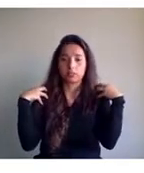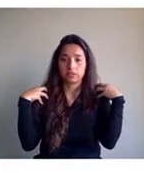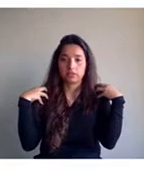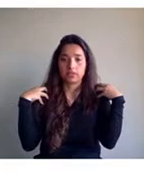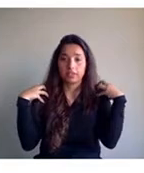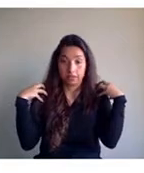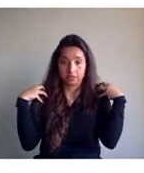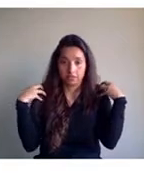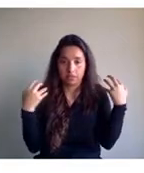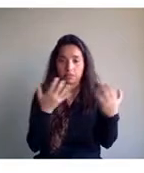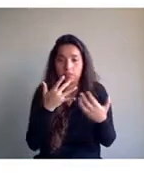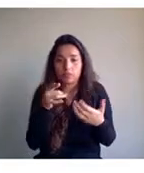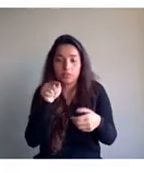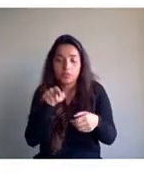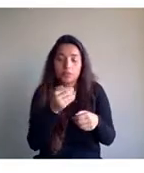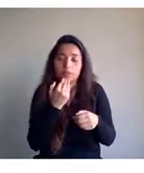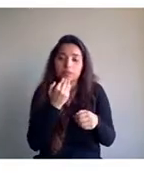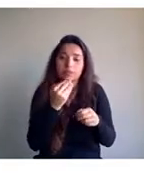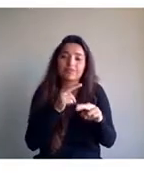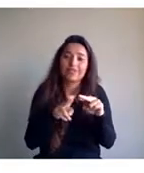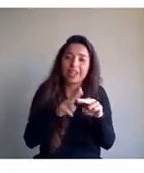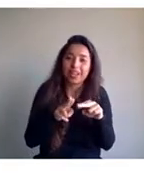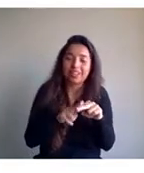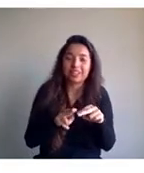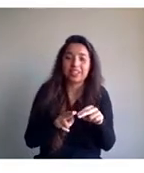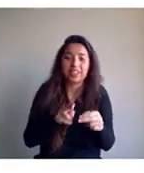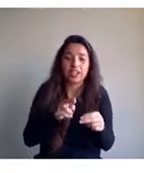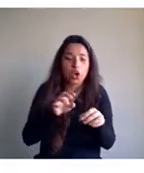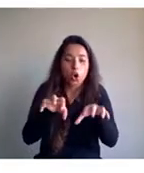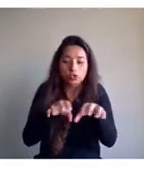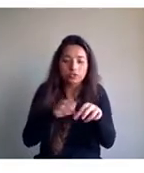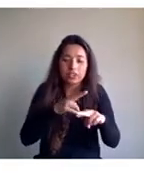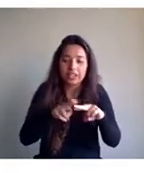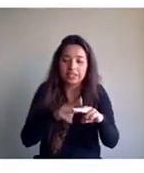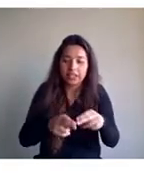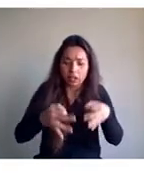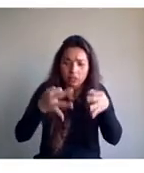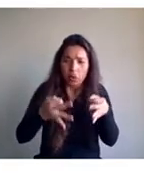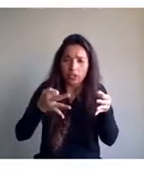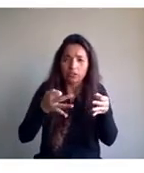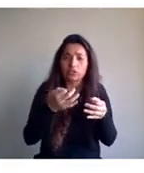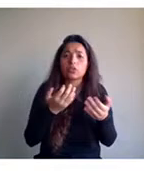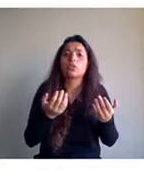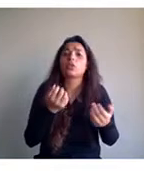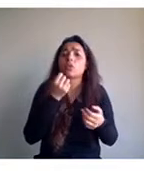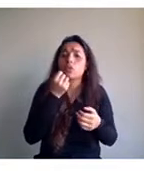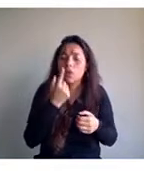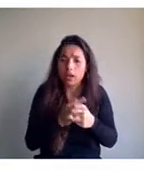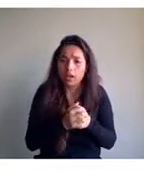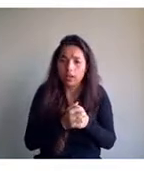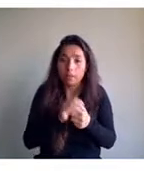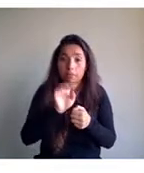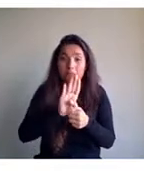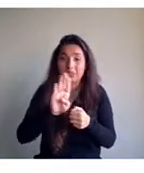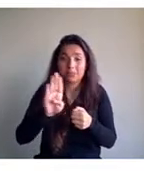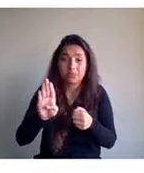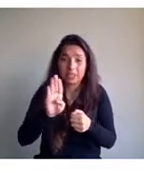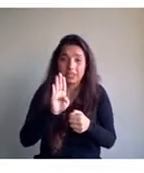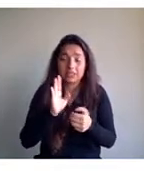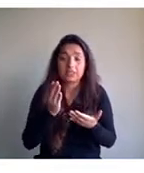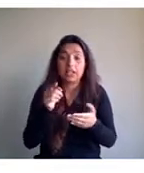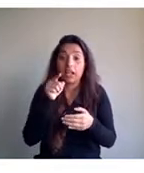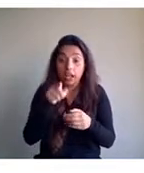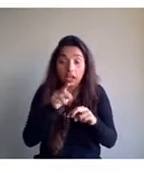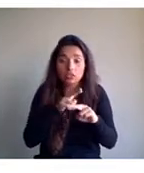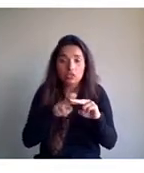verbales a partir de toda esa inspiración de la familia kennedy en los estados unidos y de los capítulos locales